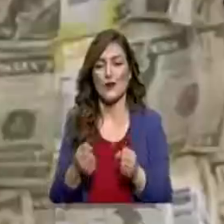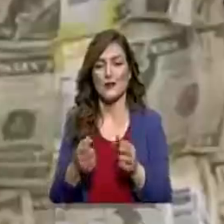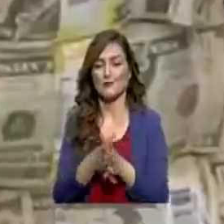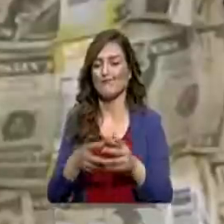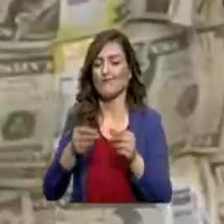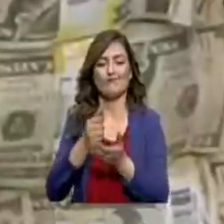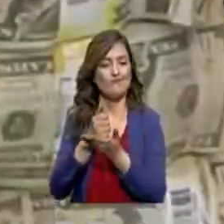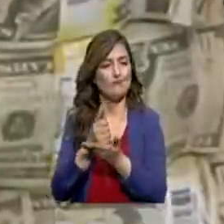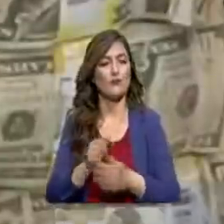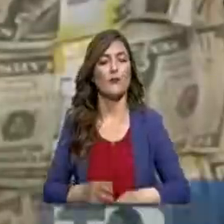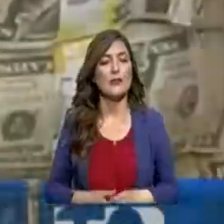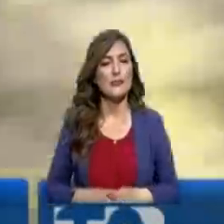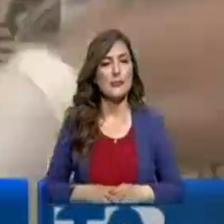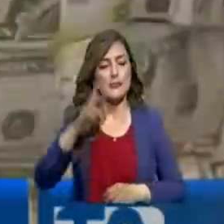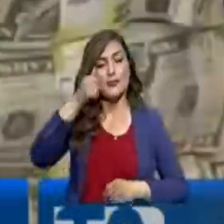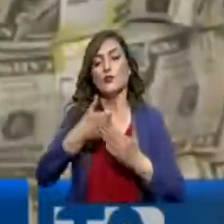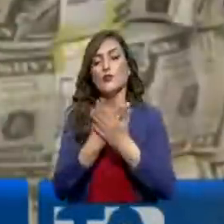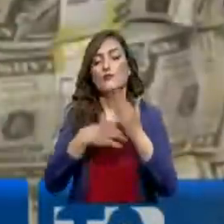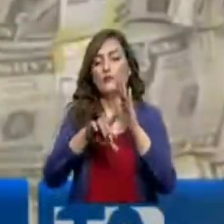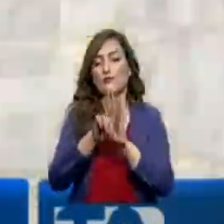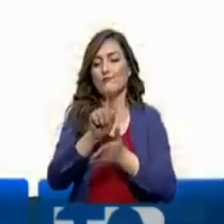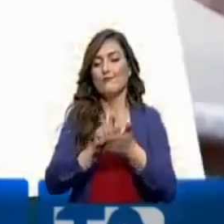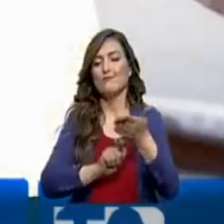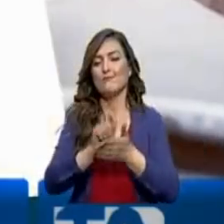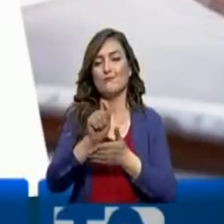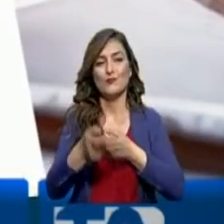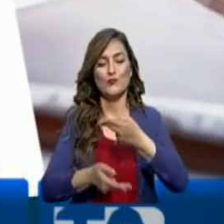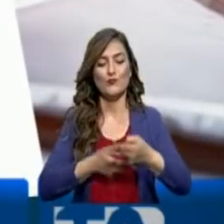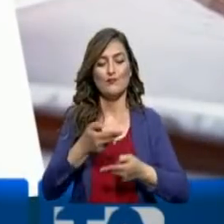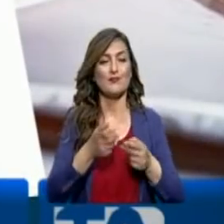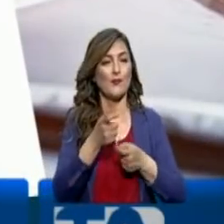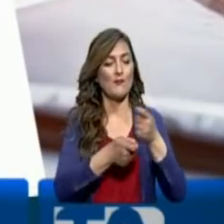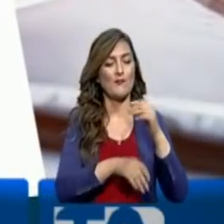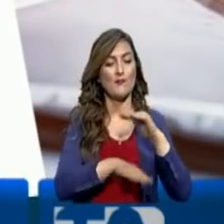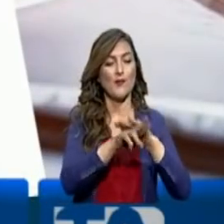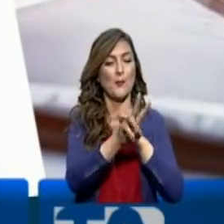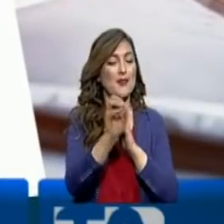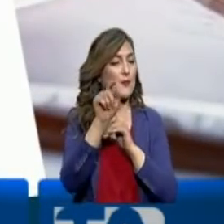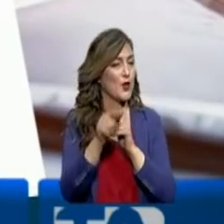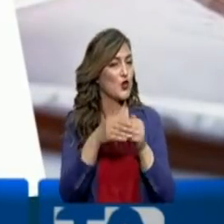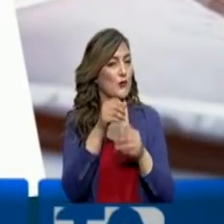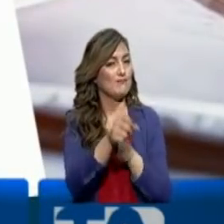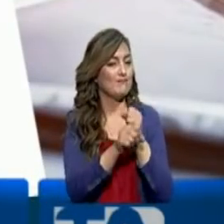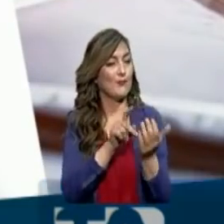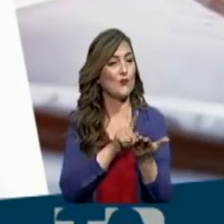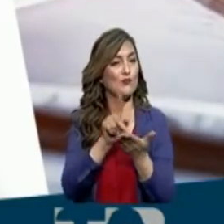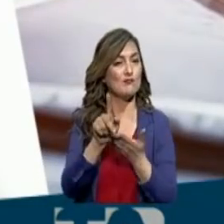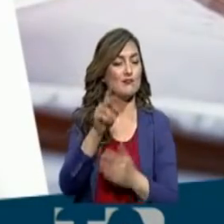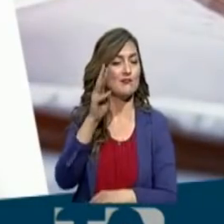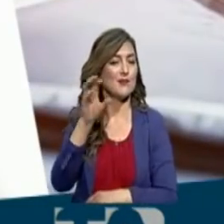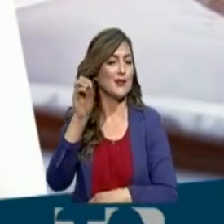pandemia, ¿no? Según el gobierno, con la nueva ley de ser aprobada, los negocios que vendan hasta $20,000 al año pagarán